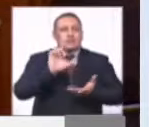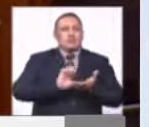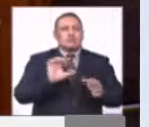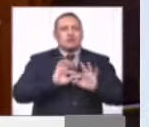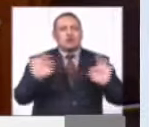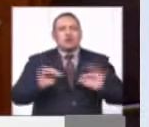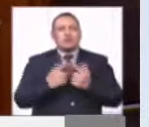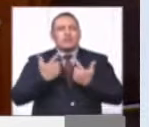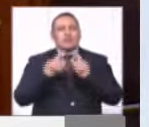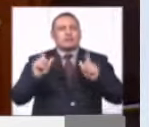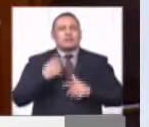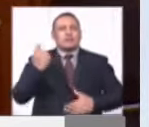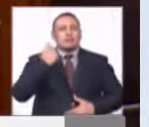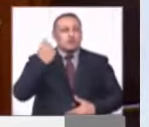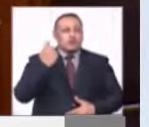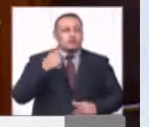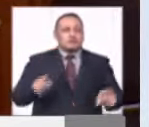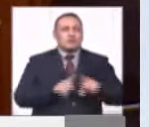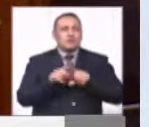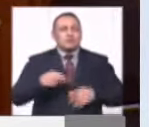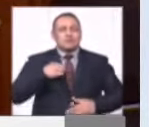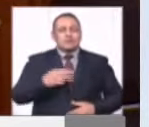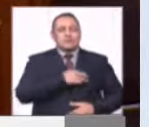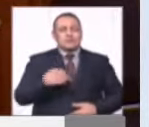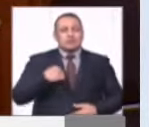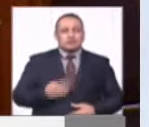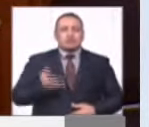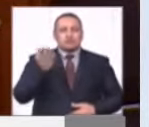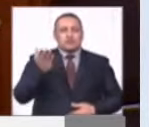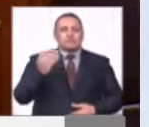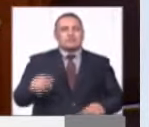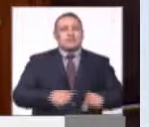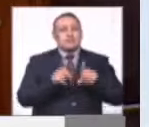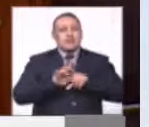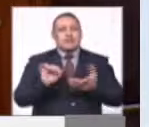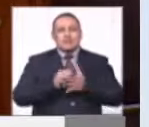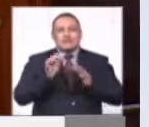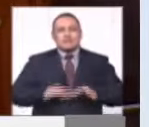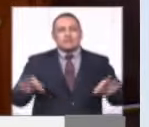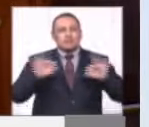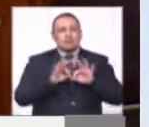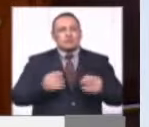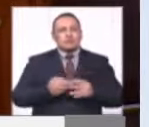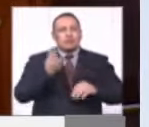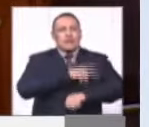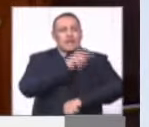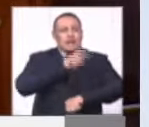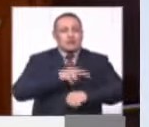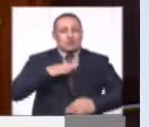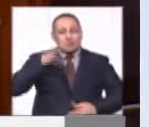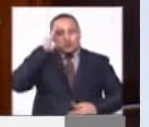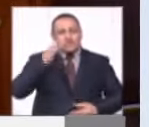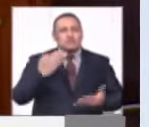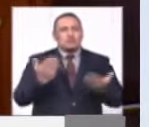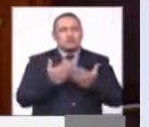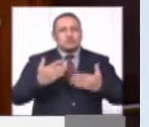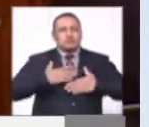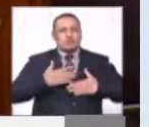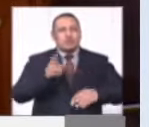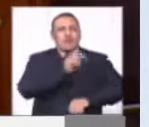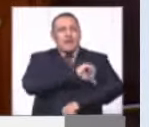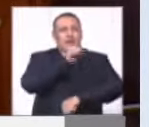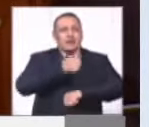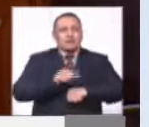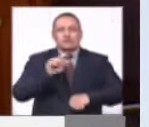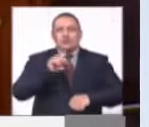de La Libertad. Señor Premier, por su intermedio, señor presidente, es imperativo que la región policial Ancash no dependa de la